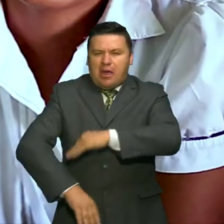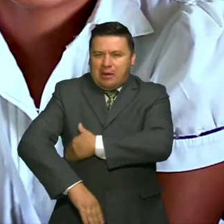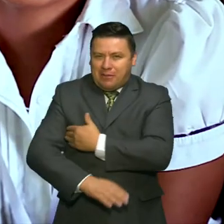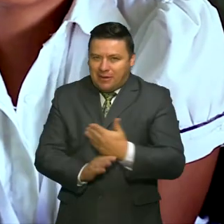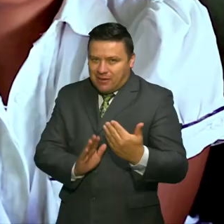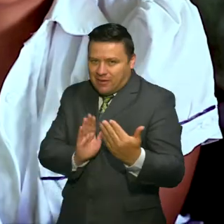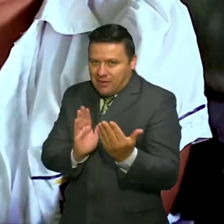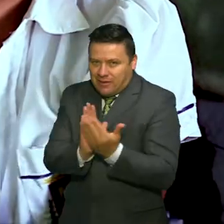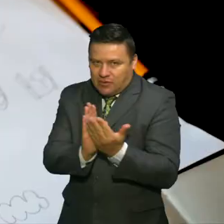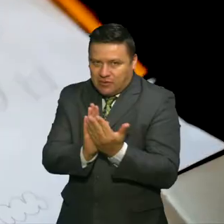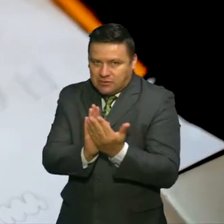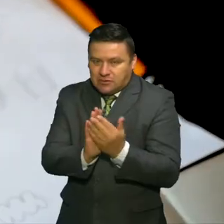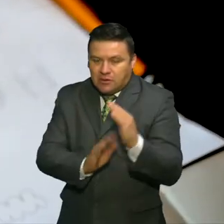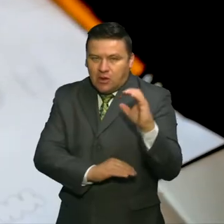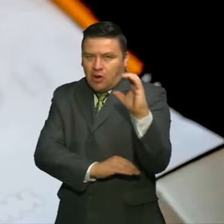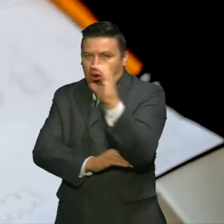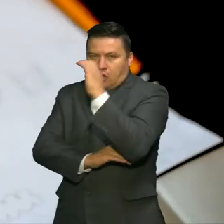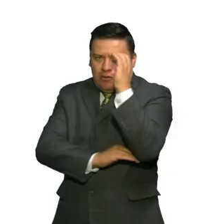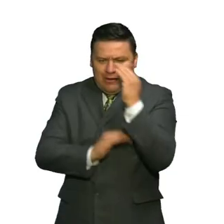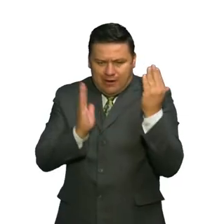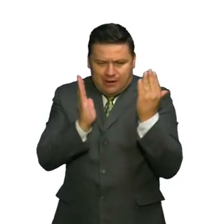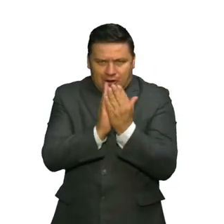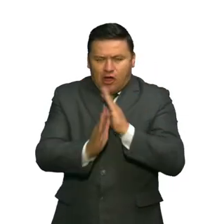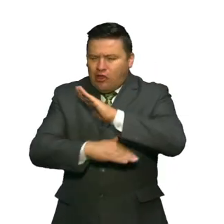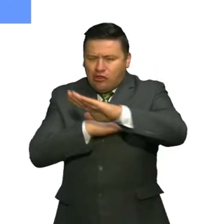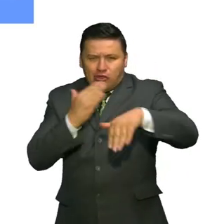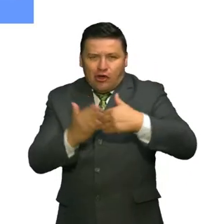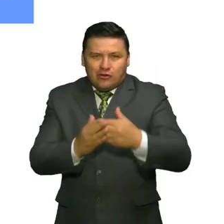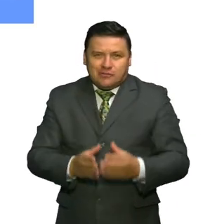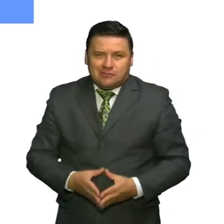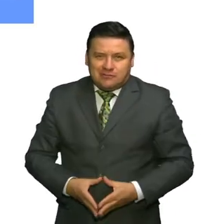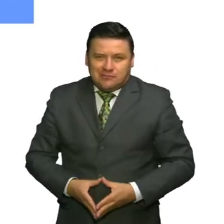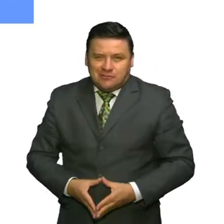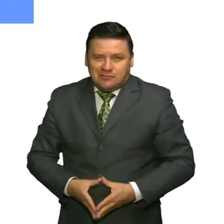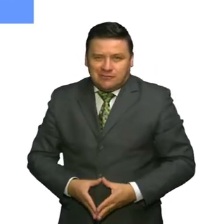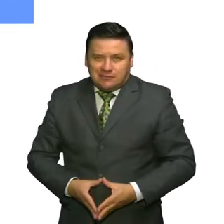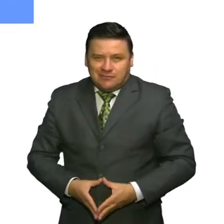aprendiendo. Ministerio de Educación. En Colombia la educación es de todos.